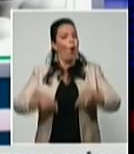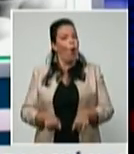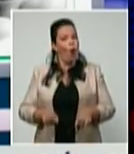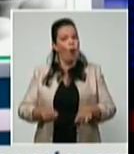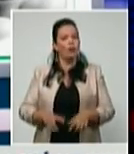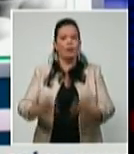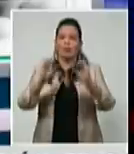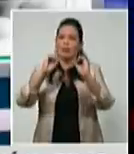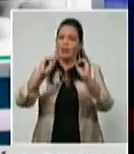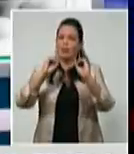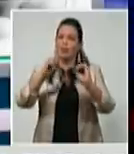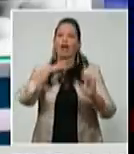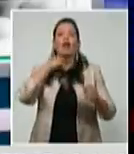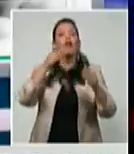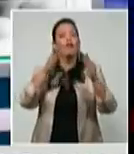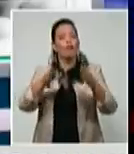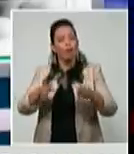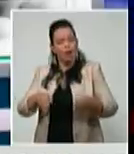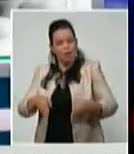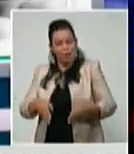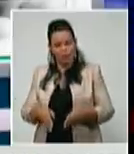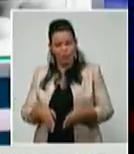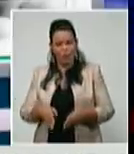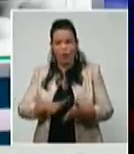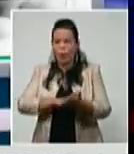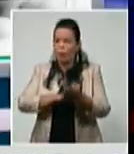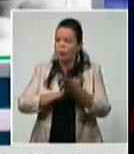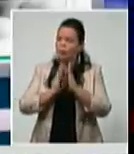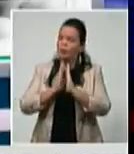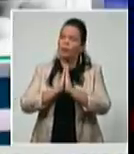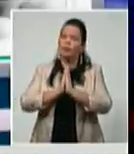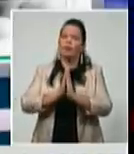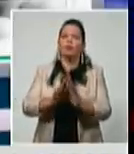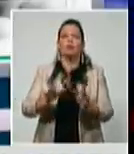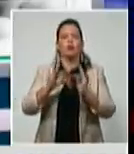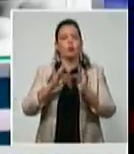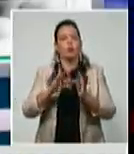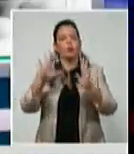lamentar la pérdida de ningún cubano a consecuencia de la COVID-19.